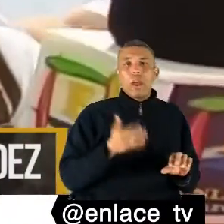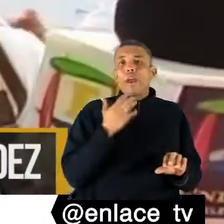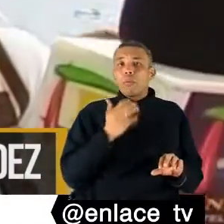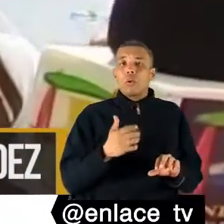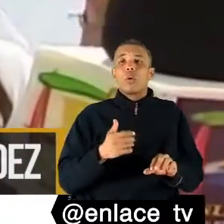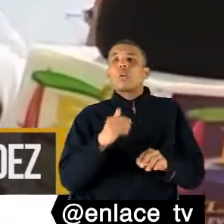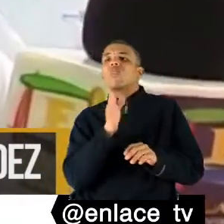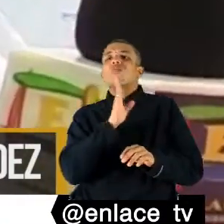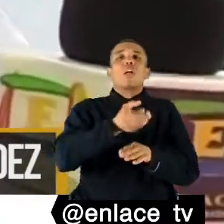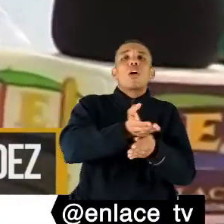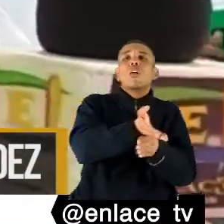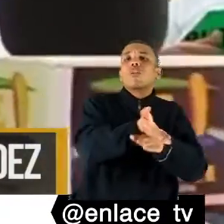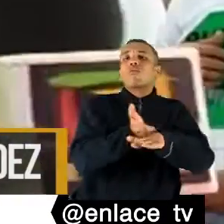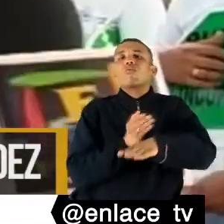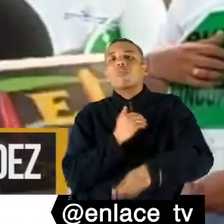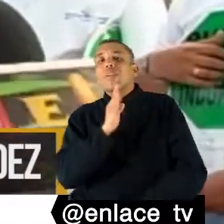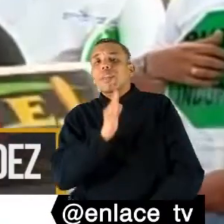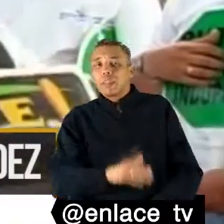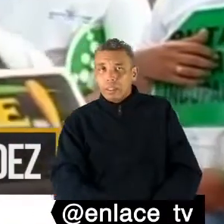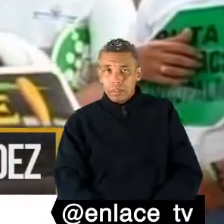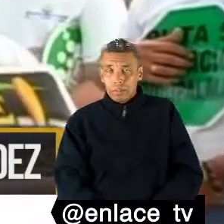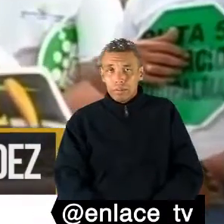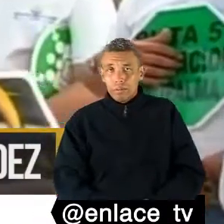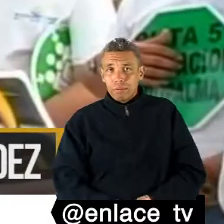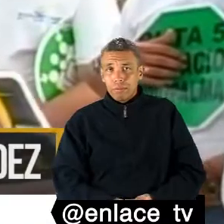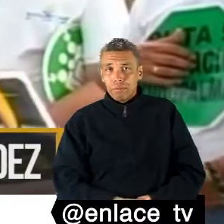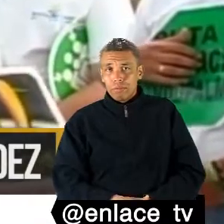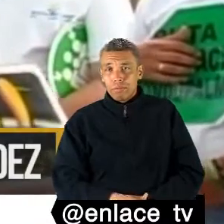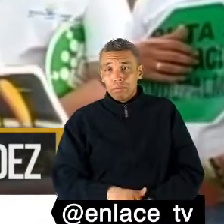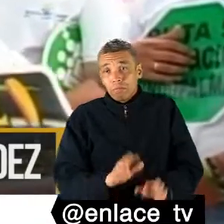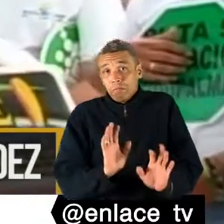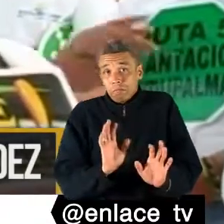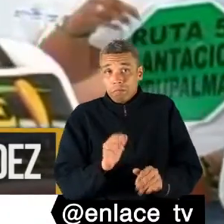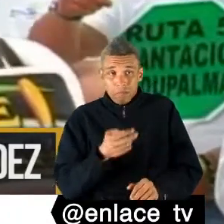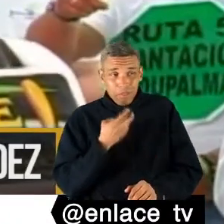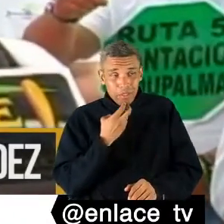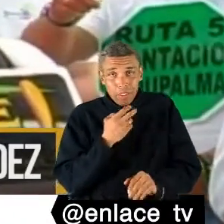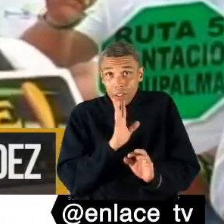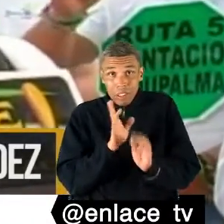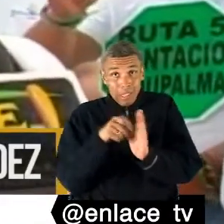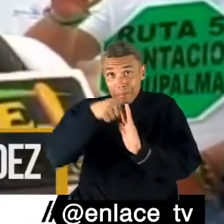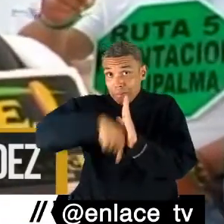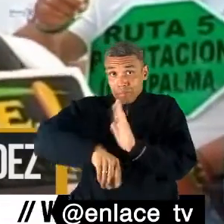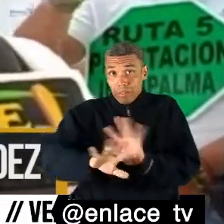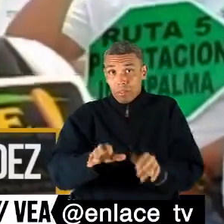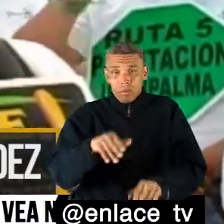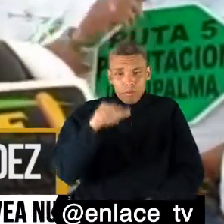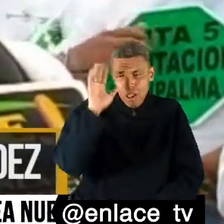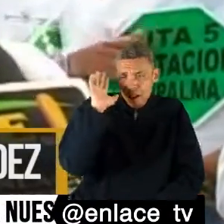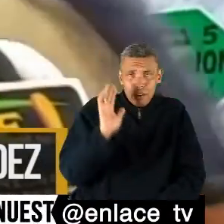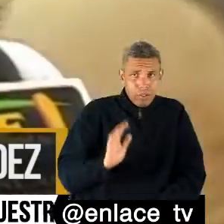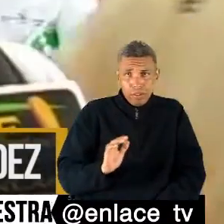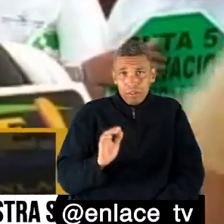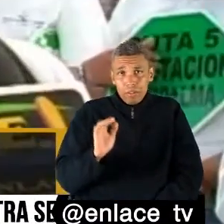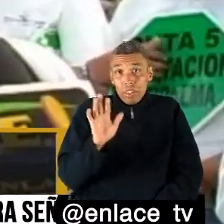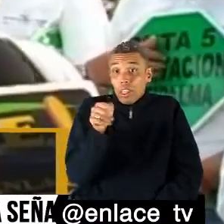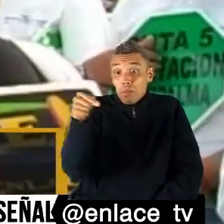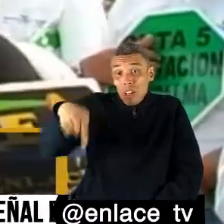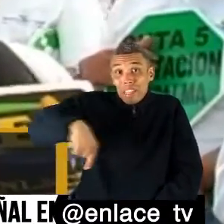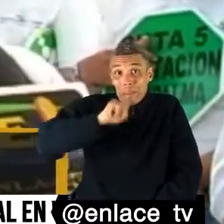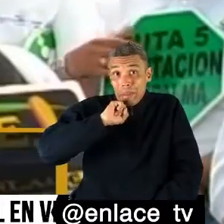O sea que esto está condenado al fracaso. No, lo que pasa es que yo creo que hay que ser realistas. Es decir, ustedes han vivido la violencia como nadie.